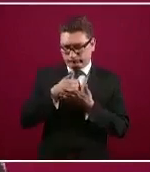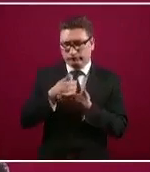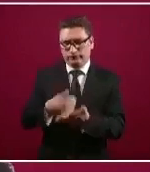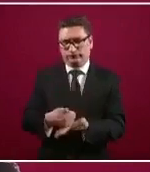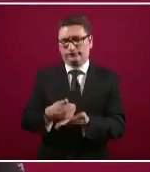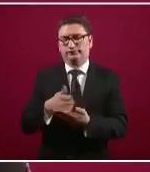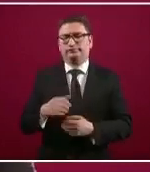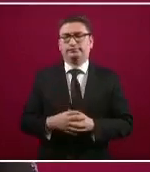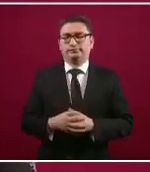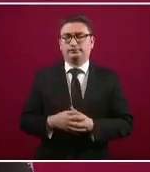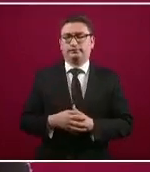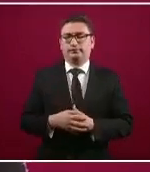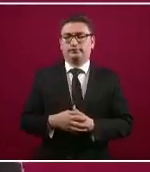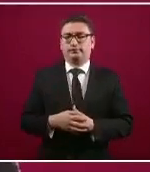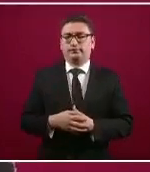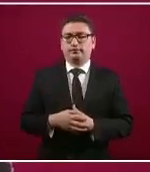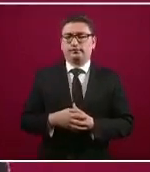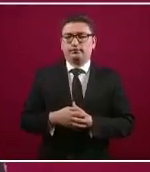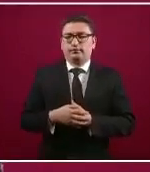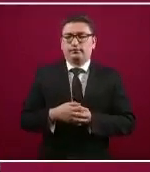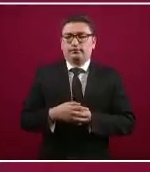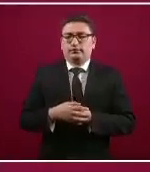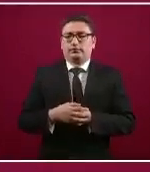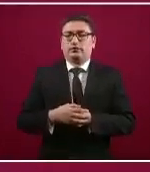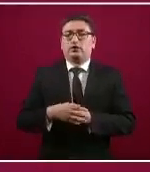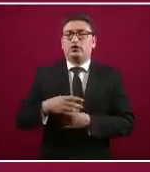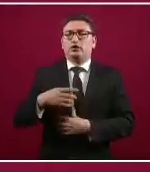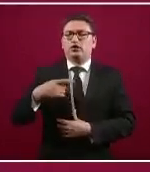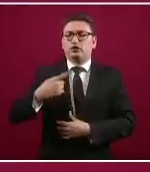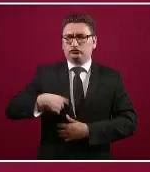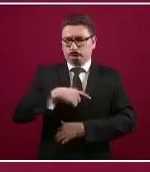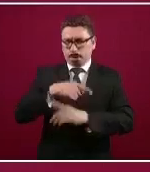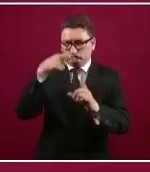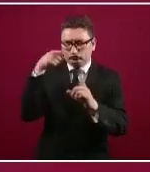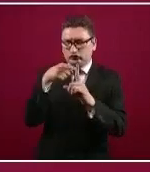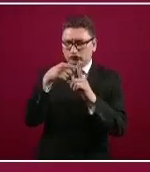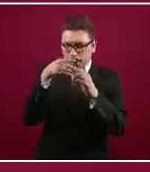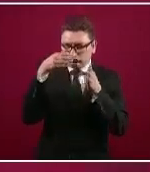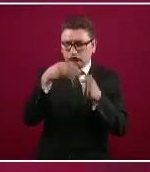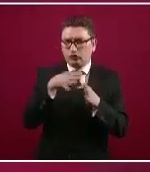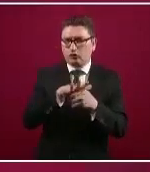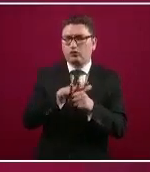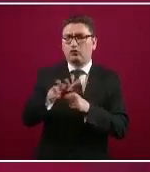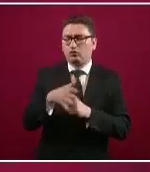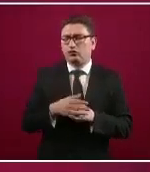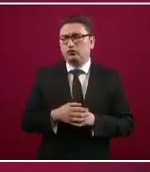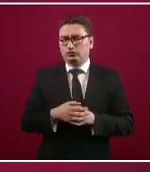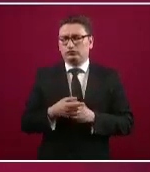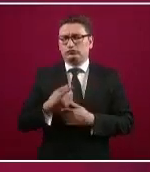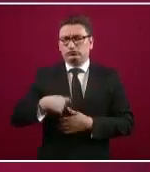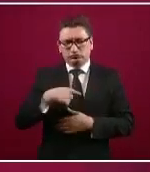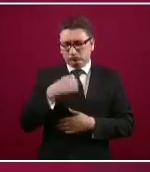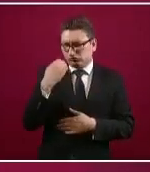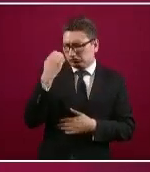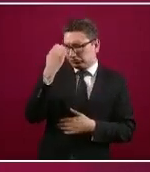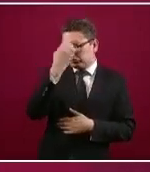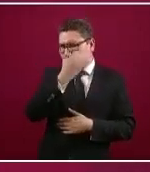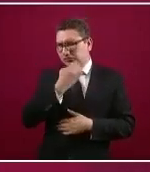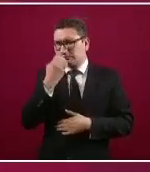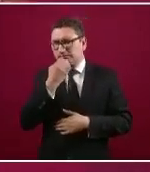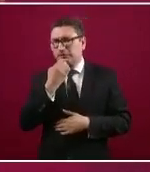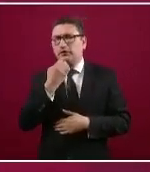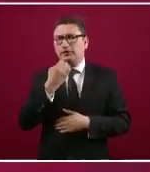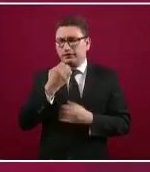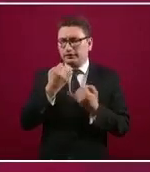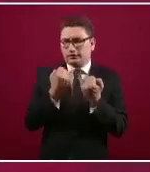en auxilio. Nos hemos concentrado, por supuesto, en analizar y en tratar de revertir